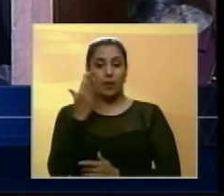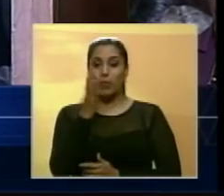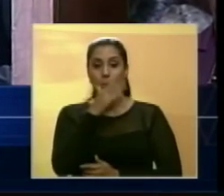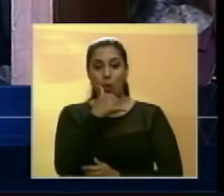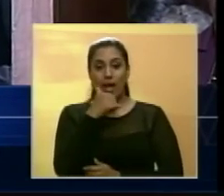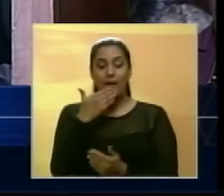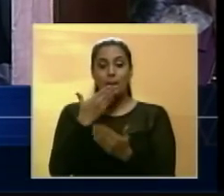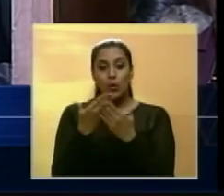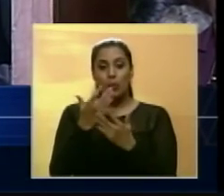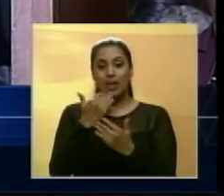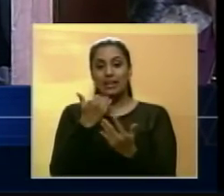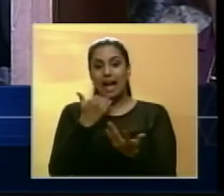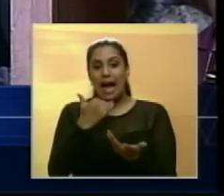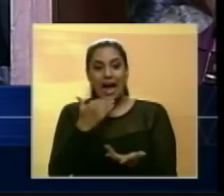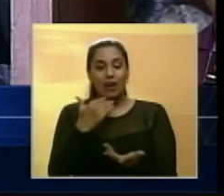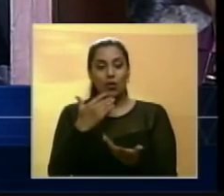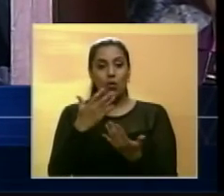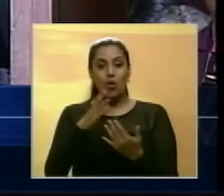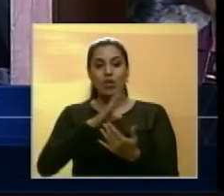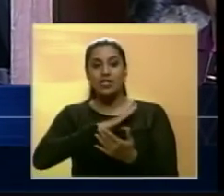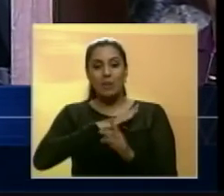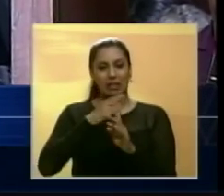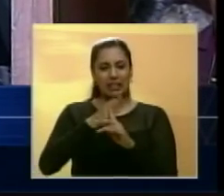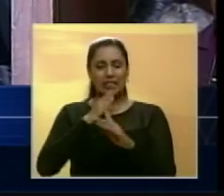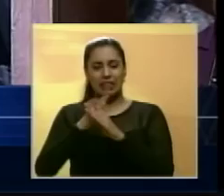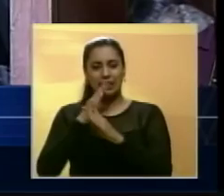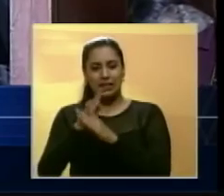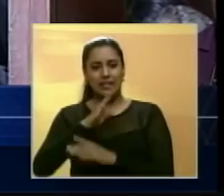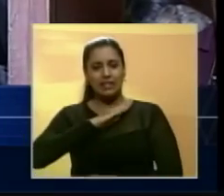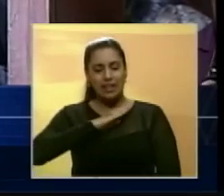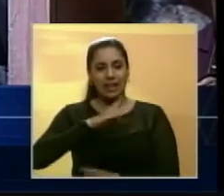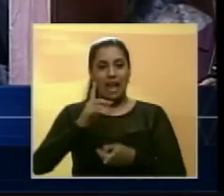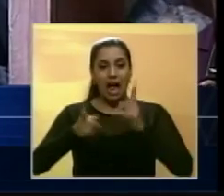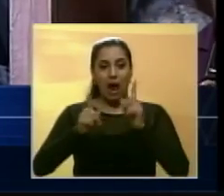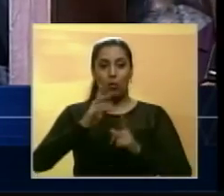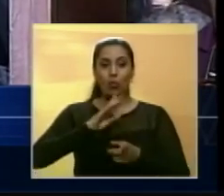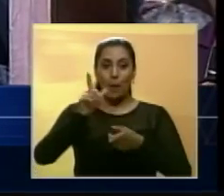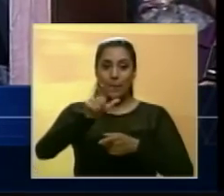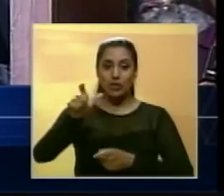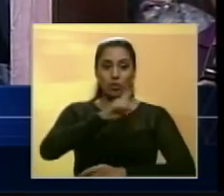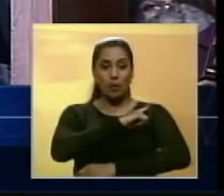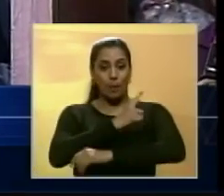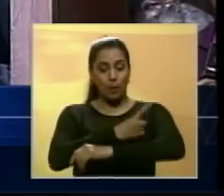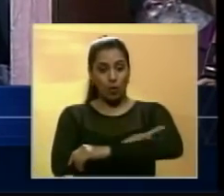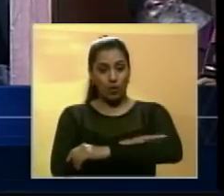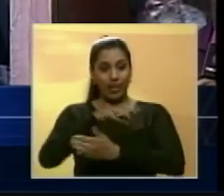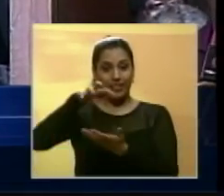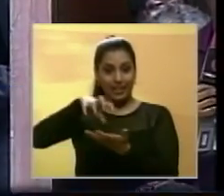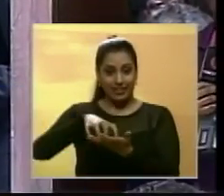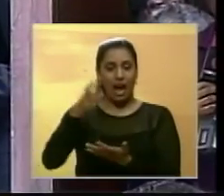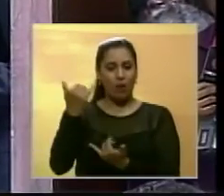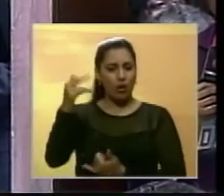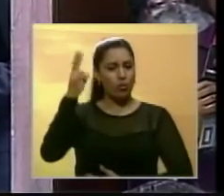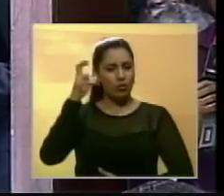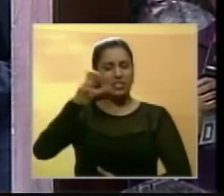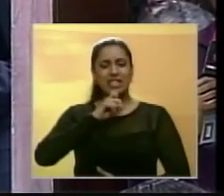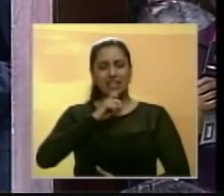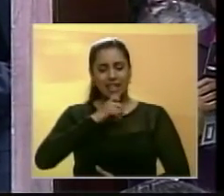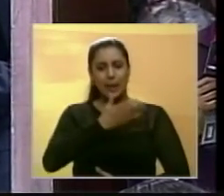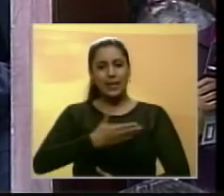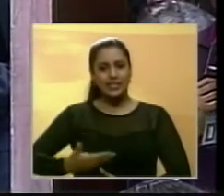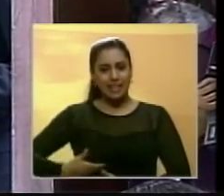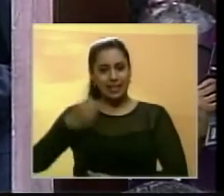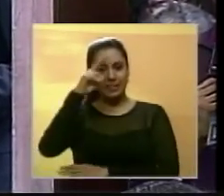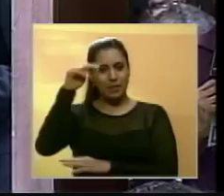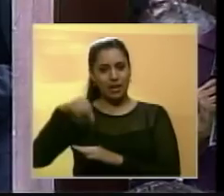se presentaran lo que afirmó como obstáculos que habían puesto los demás poderes del Estado. Vamos a escuchar al presidente de la